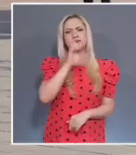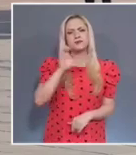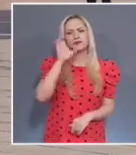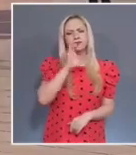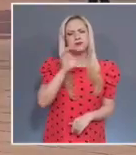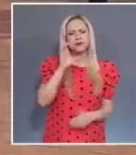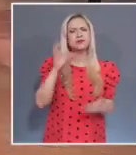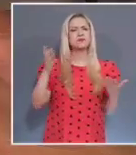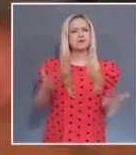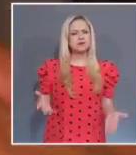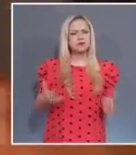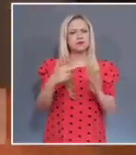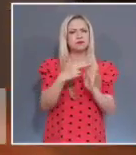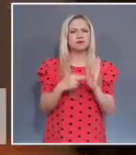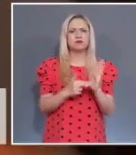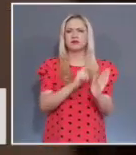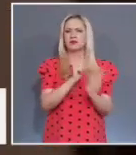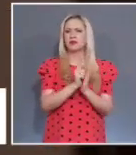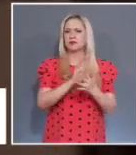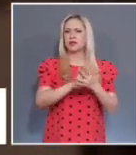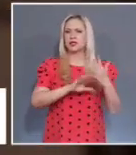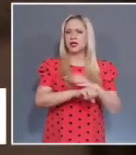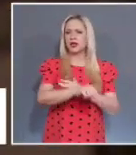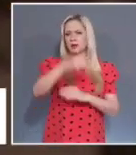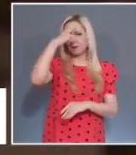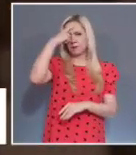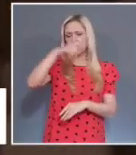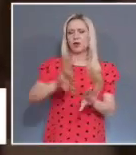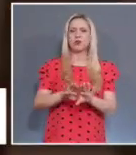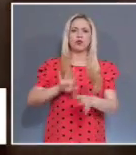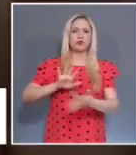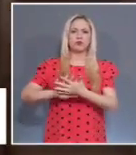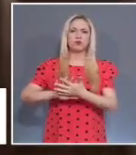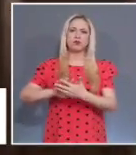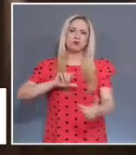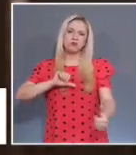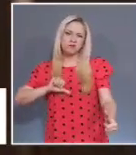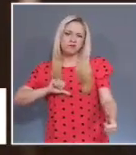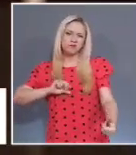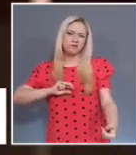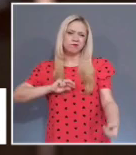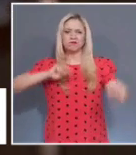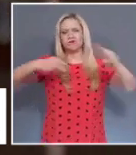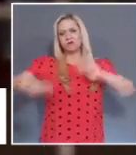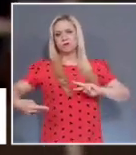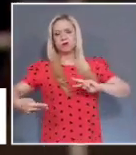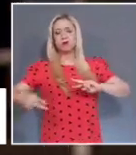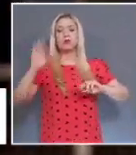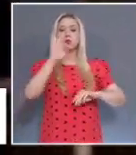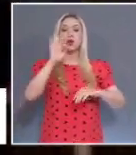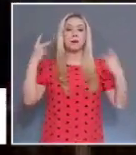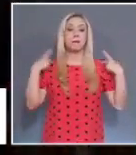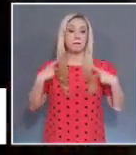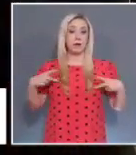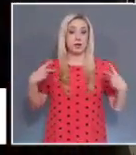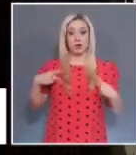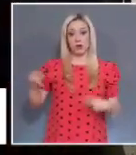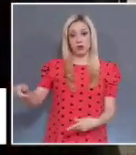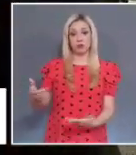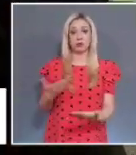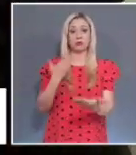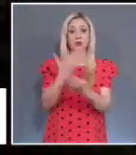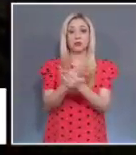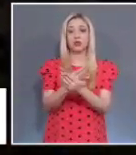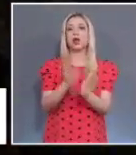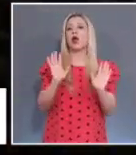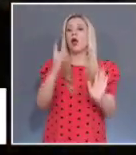las medidas sustitutivas de la pena de prisión al hecho de que la persona que lo solicita no haya sido condenada por